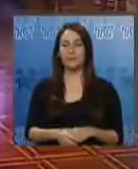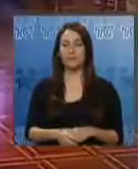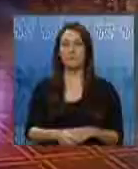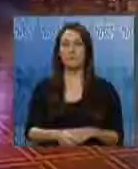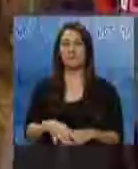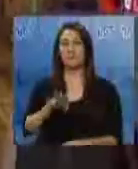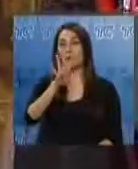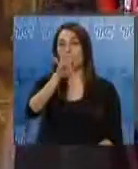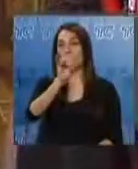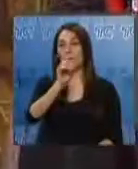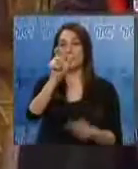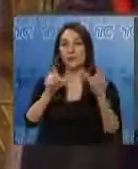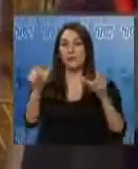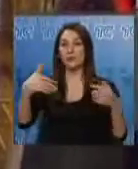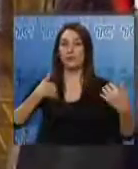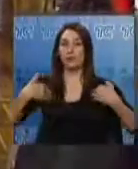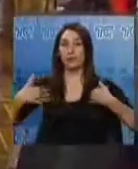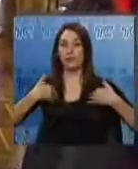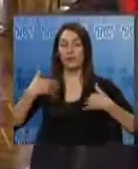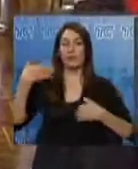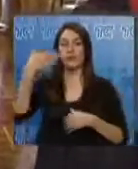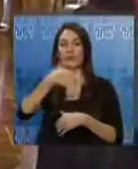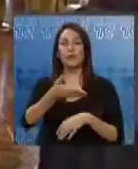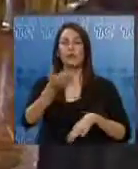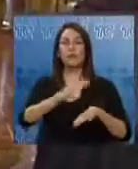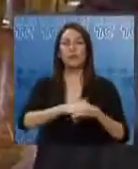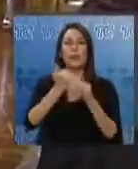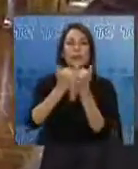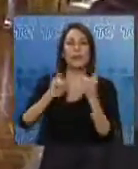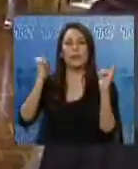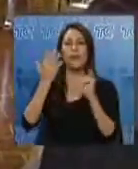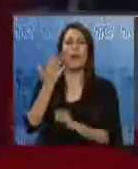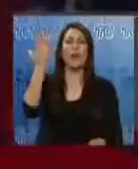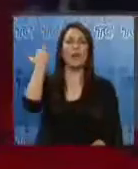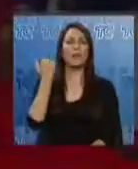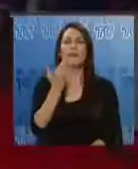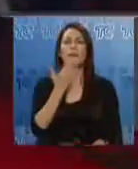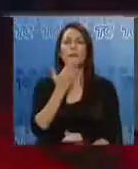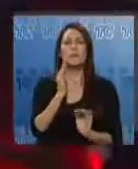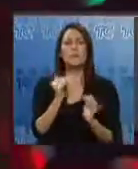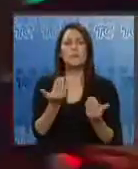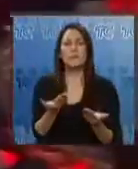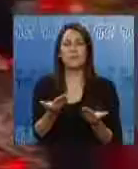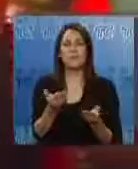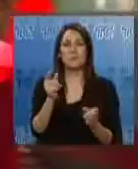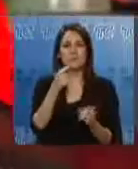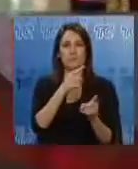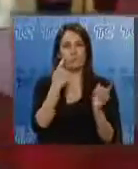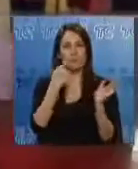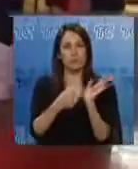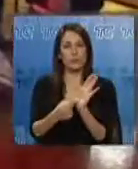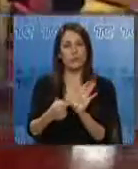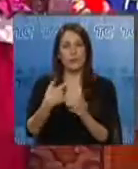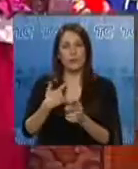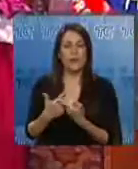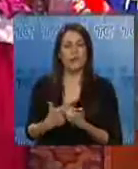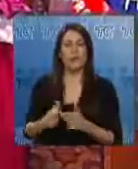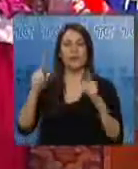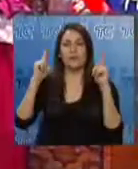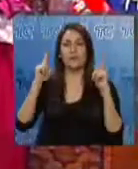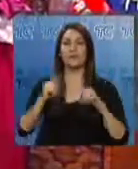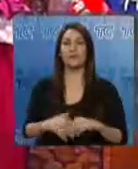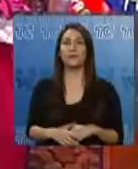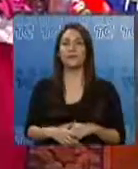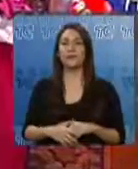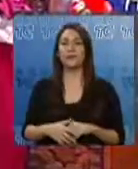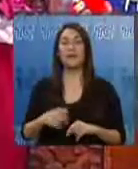Cerca de 40 actores representaron a los próceres de la independencia y mostraron a los visitantes cómo sucedió la gesta libertaria. Con la iluminación